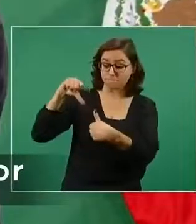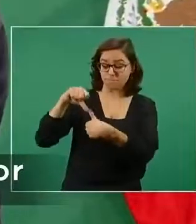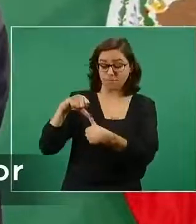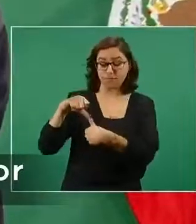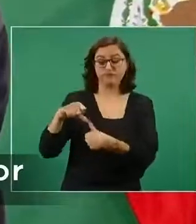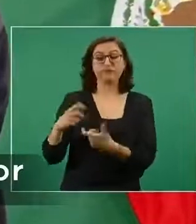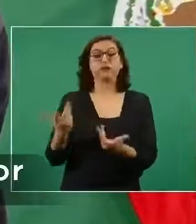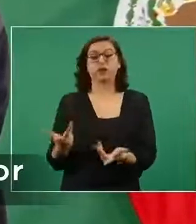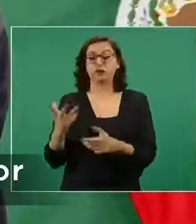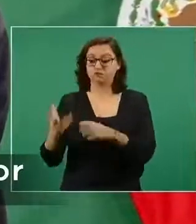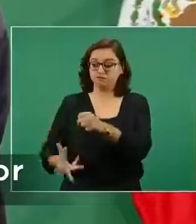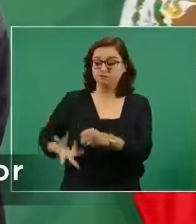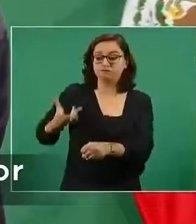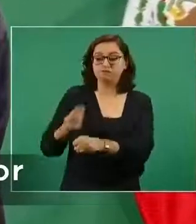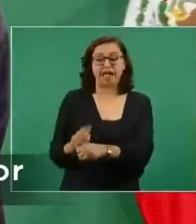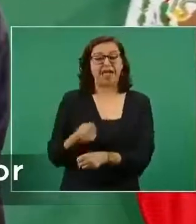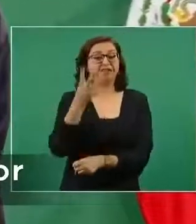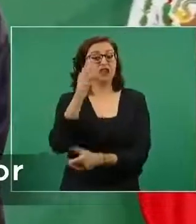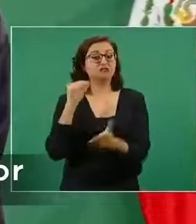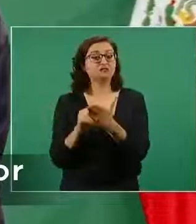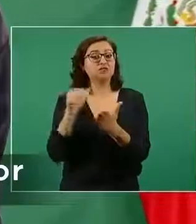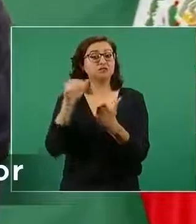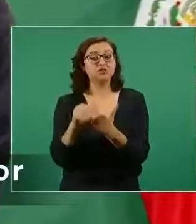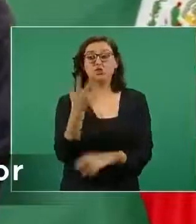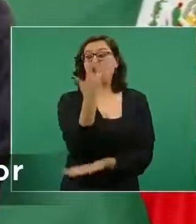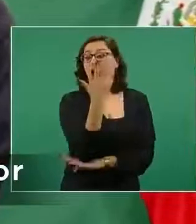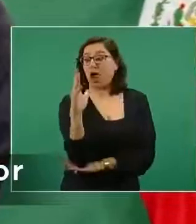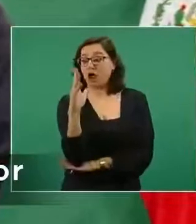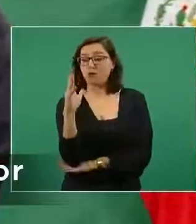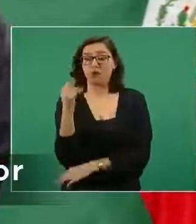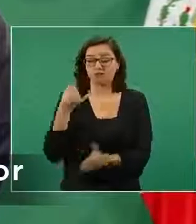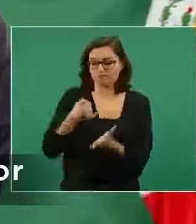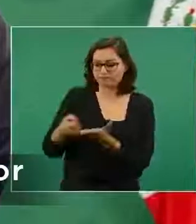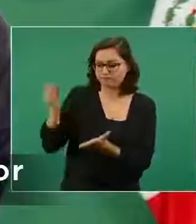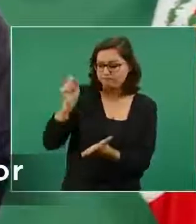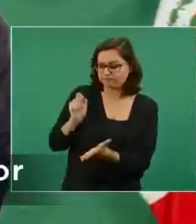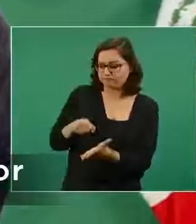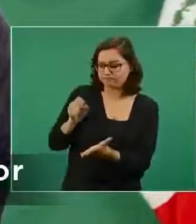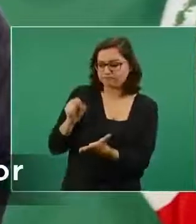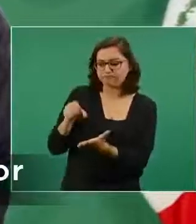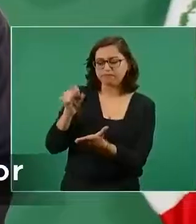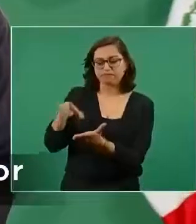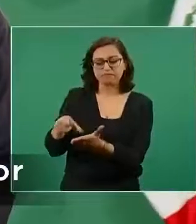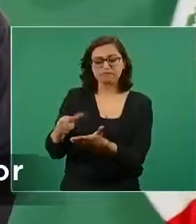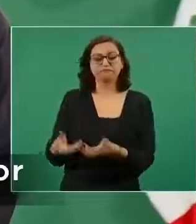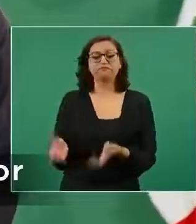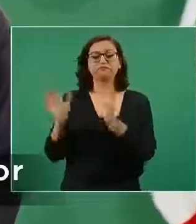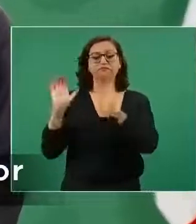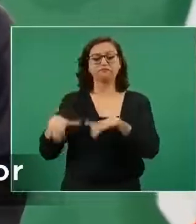3,000 millones de árboles adicionales y generar